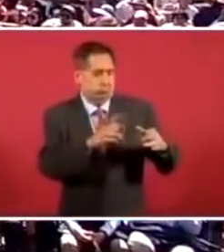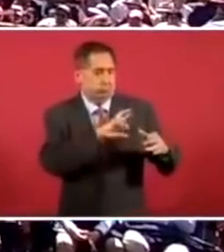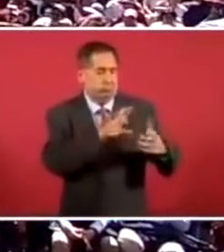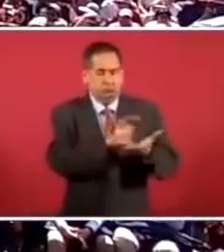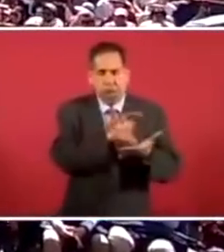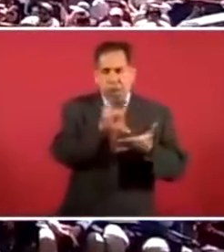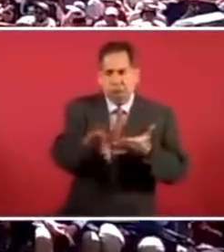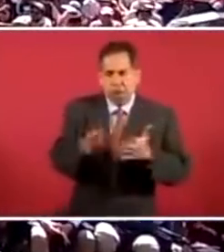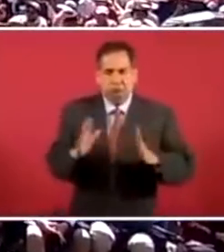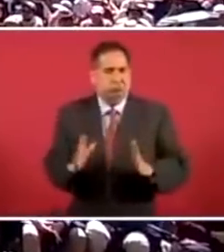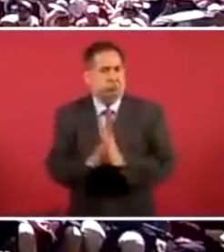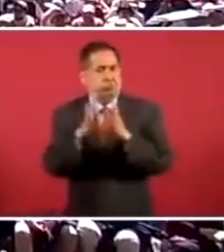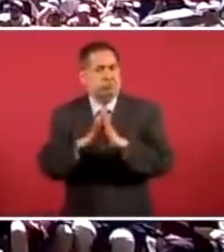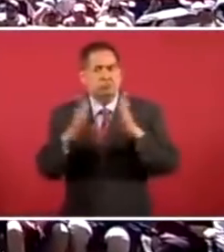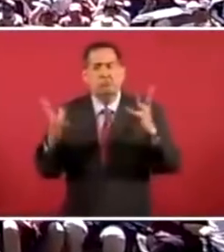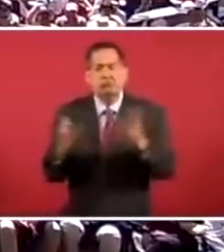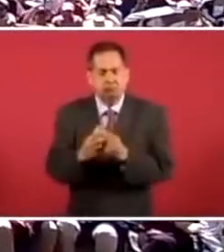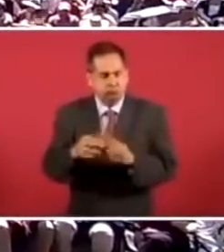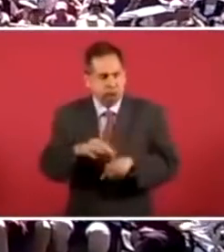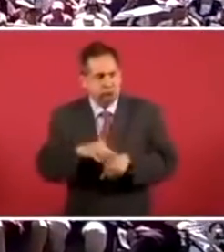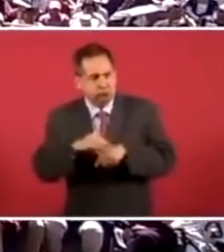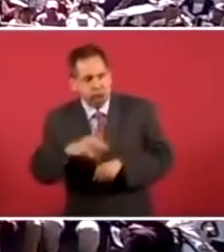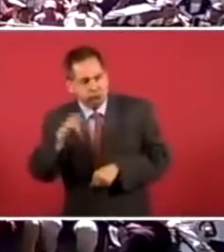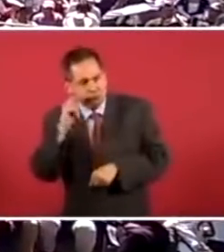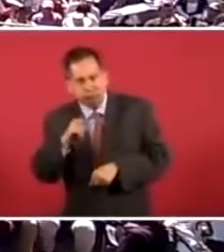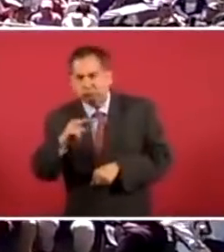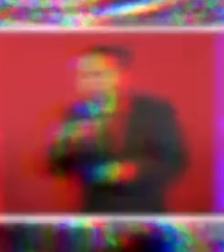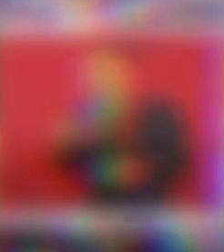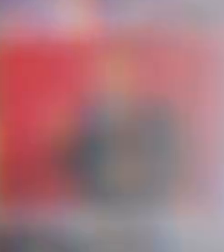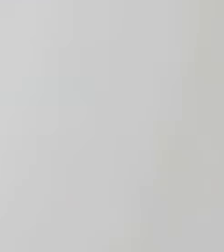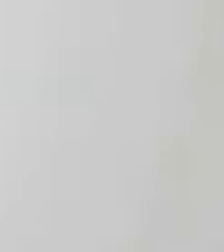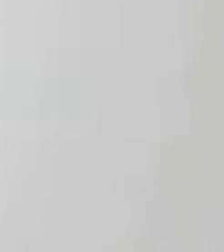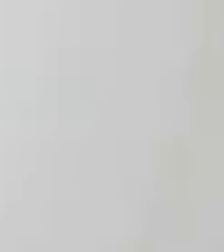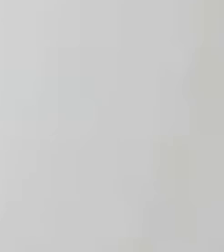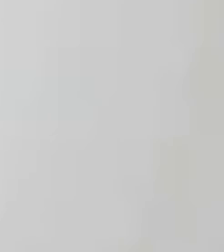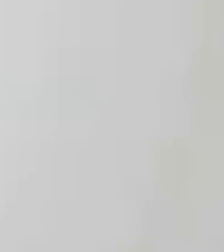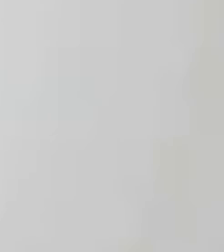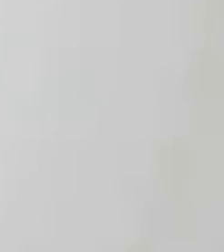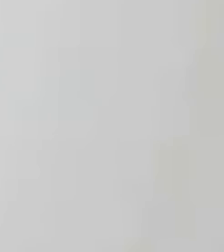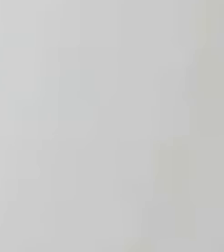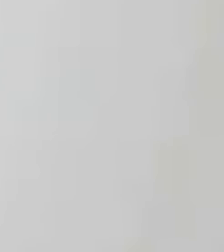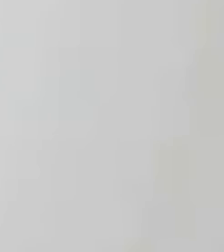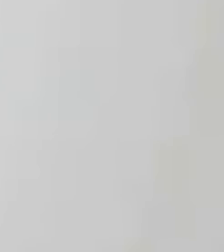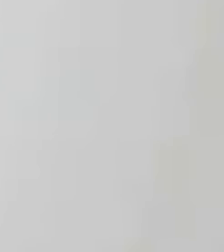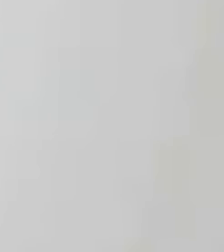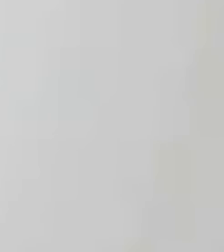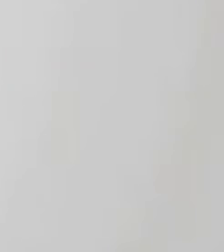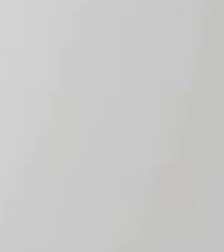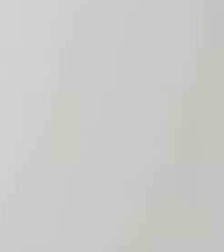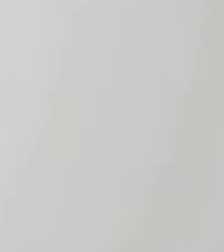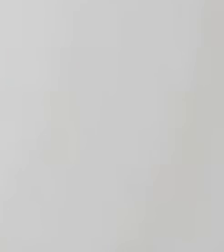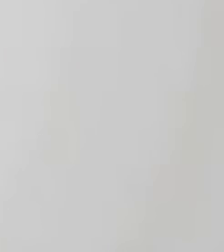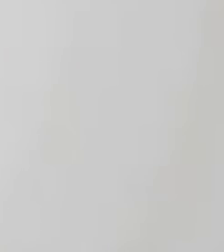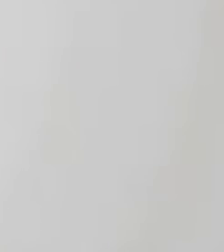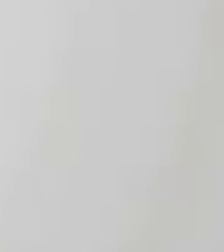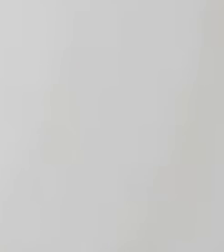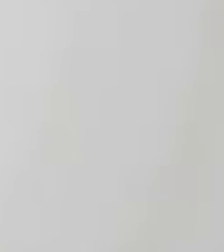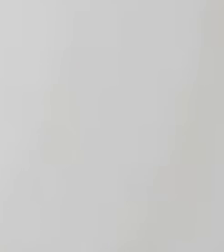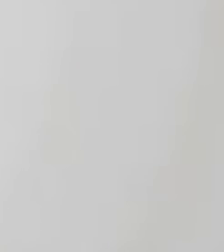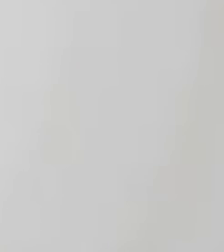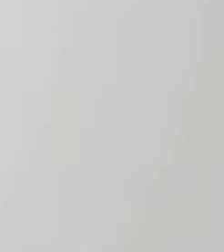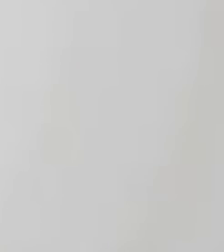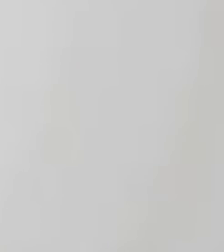al menos una pequeñísima y cuasi invisible llamada Omicron, la nueva cepa del